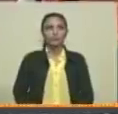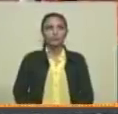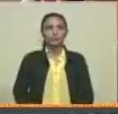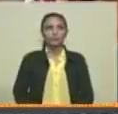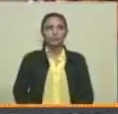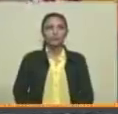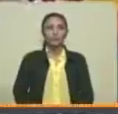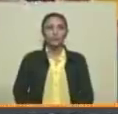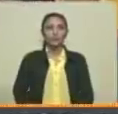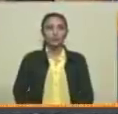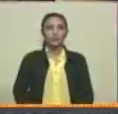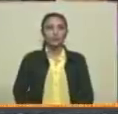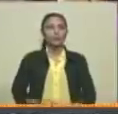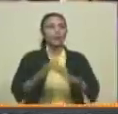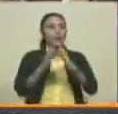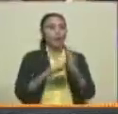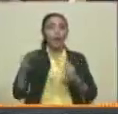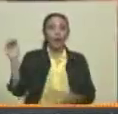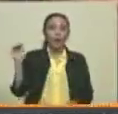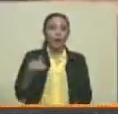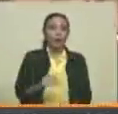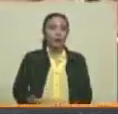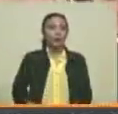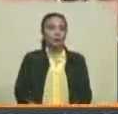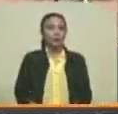a todo el país, Aragua.